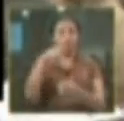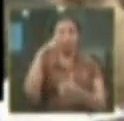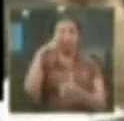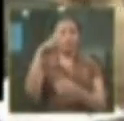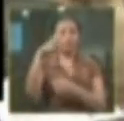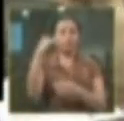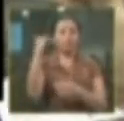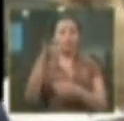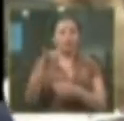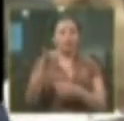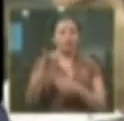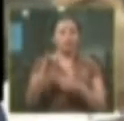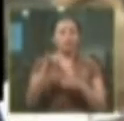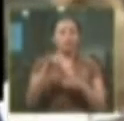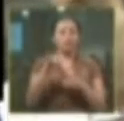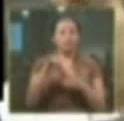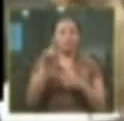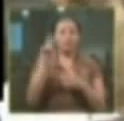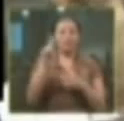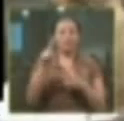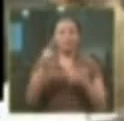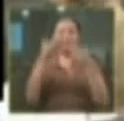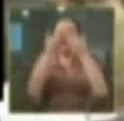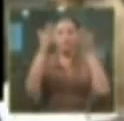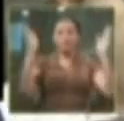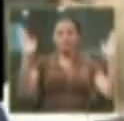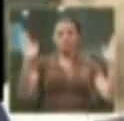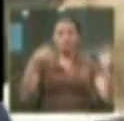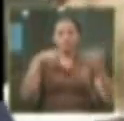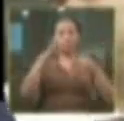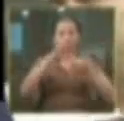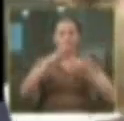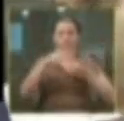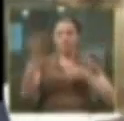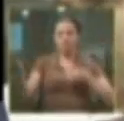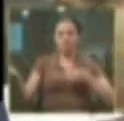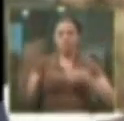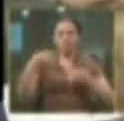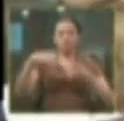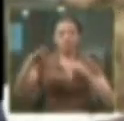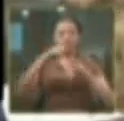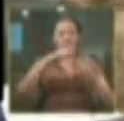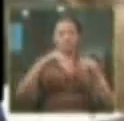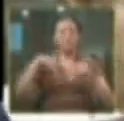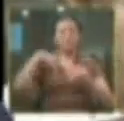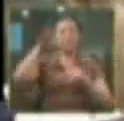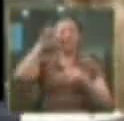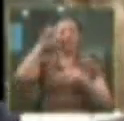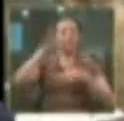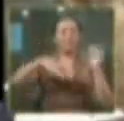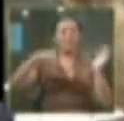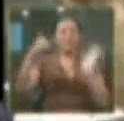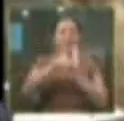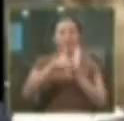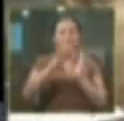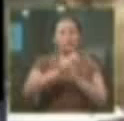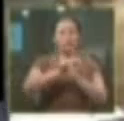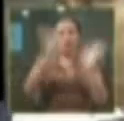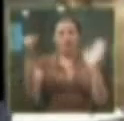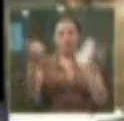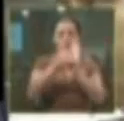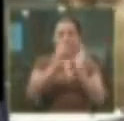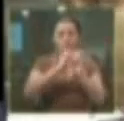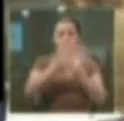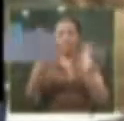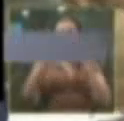hay esa apertura de la mayoría de los compañeros que han hablado. Yo sí creo que aquí tiene que quedar bien claro lo que